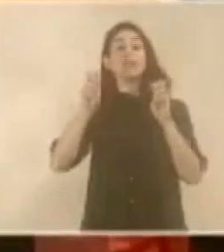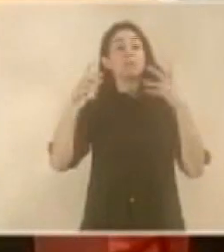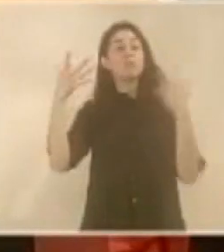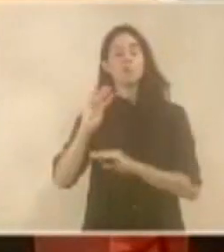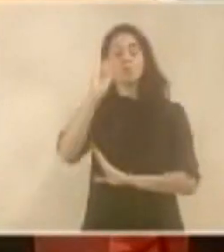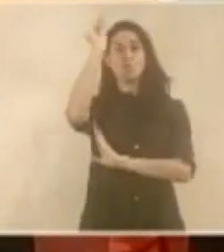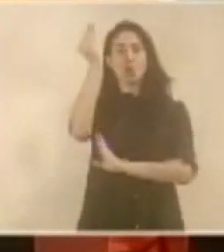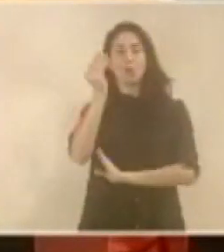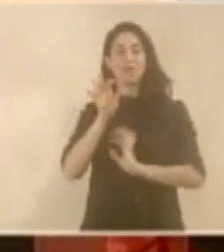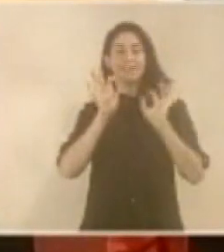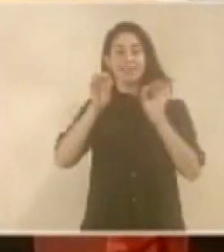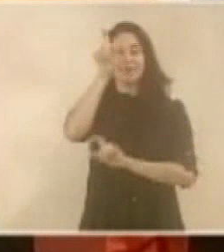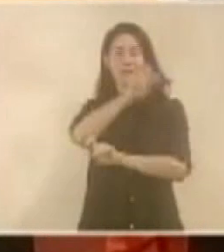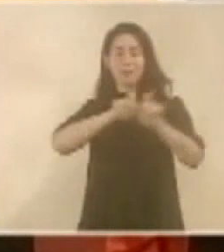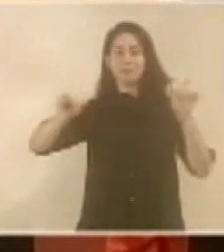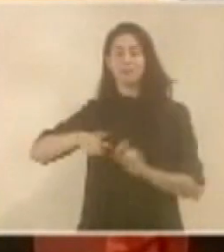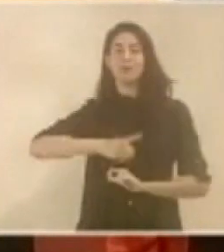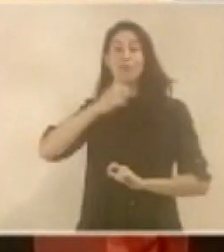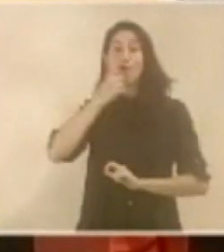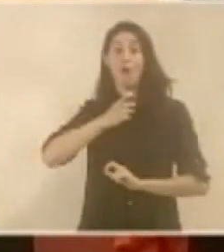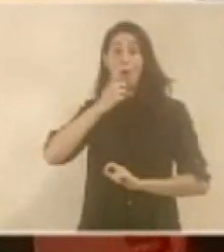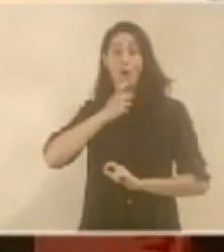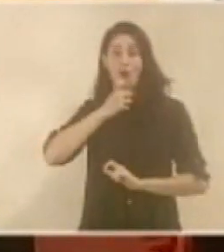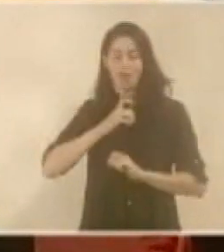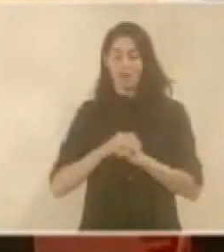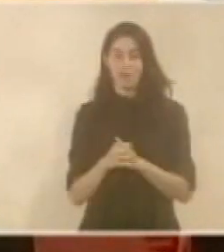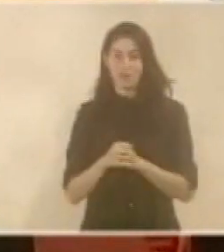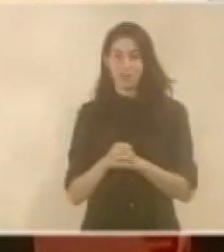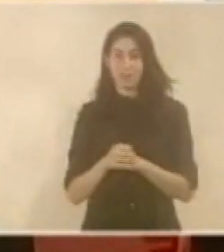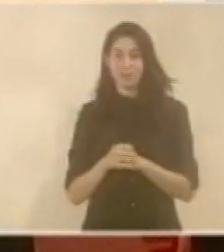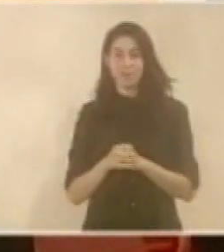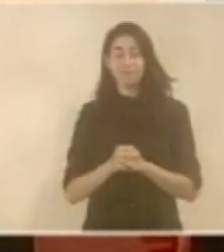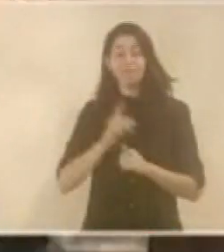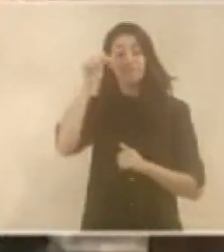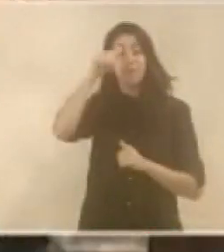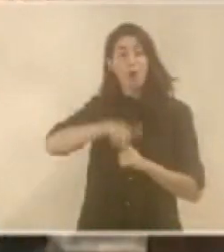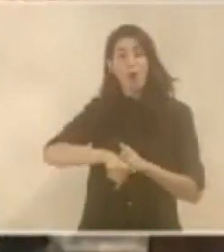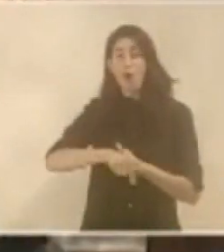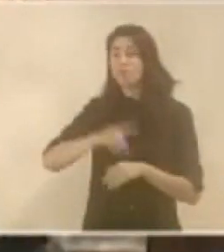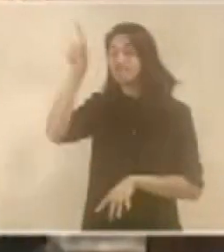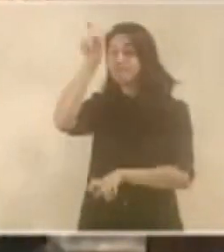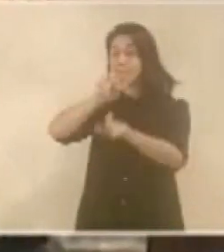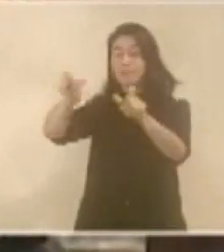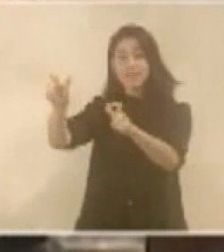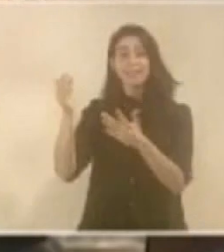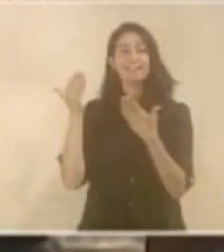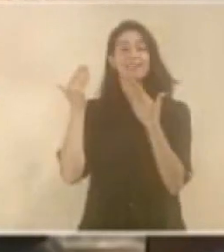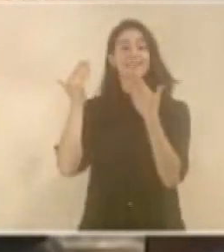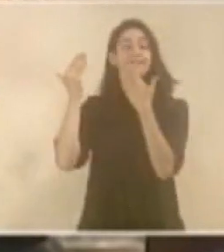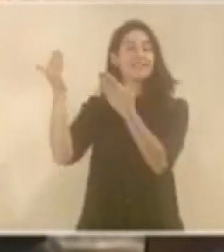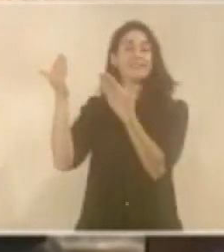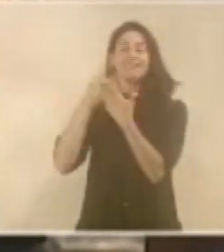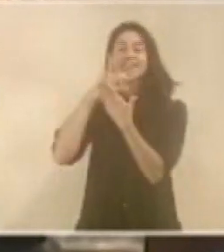colorados. Hoy, 24 de agosto, homenajeamos a unos hombres que se pronunciaron en nuestra ciudad